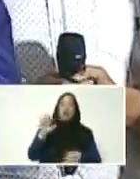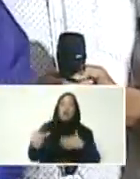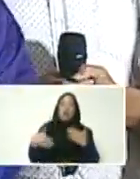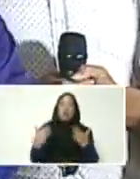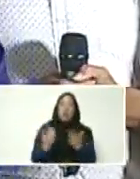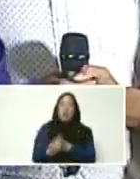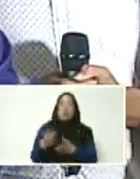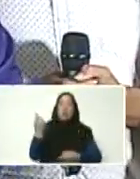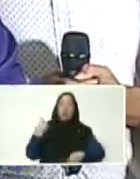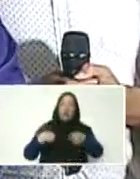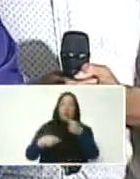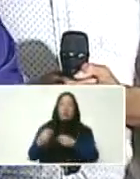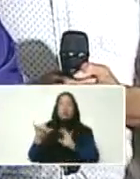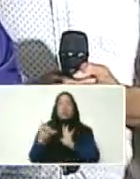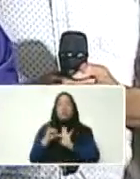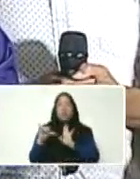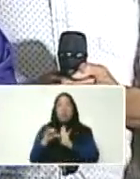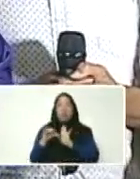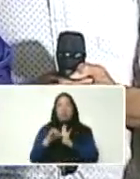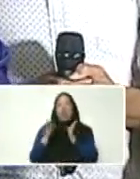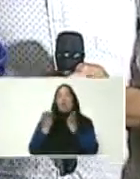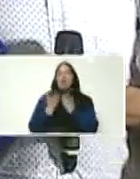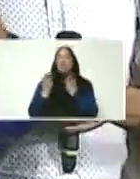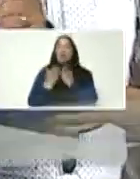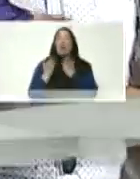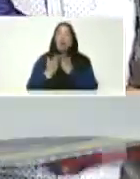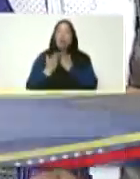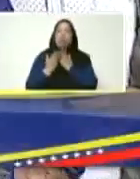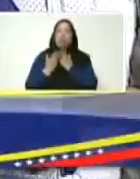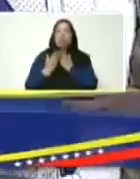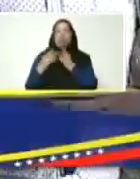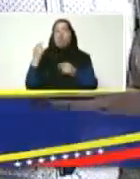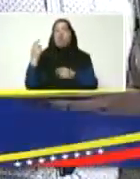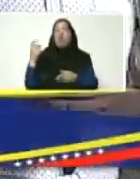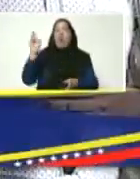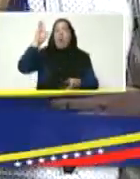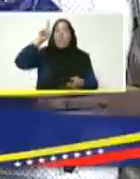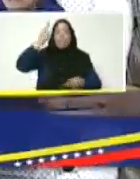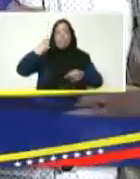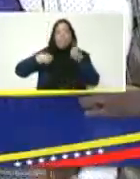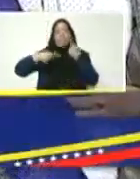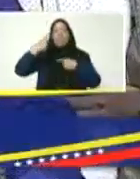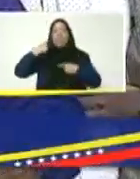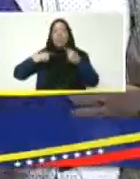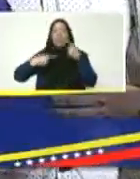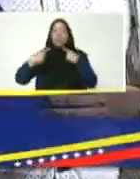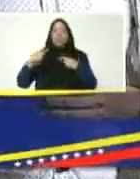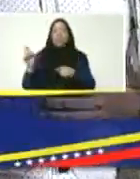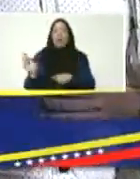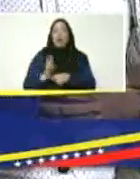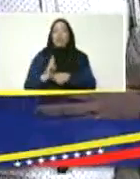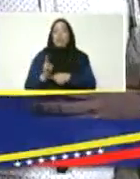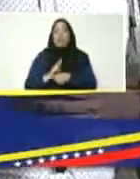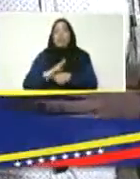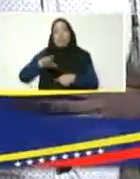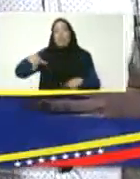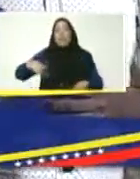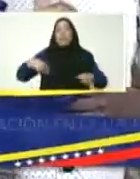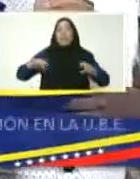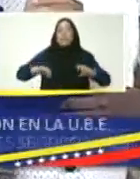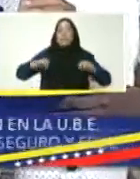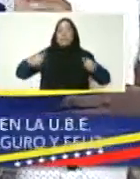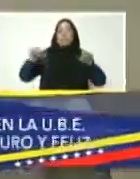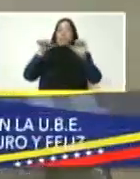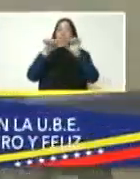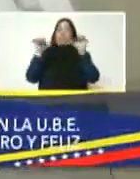sectores comerciales, vecinos de esta escuela que han venido y han donado cuñetes de pintura, han donado algunas herramientas, y nosotros desplegamos un sistema